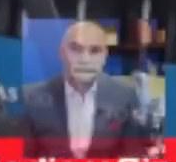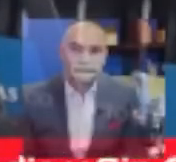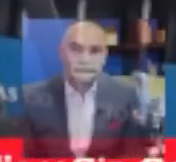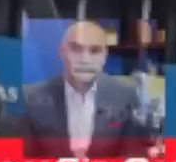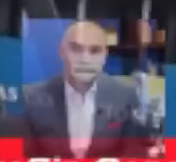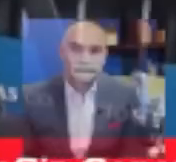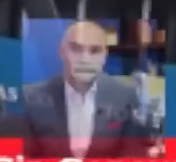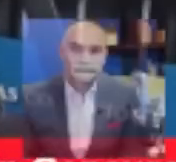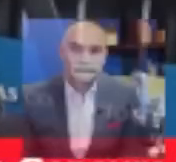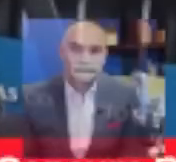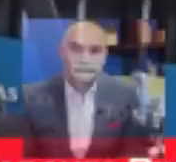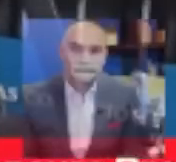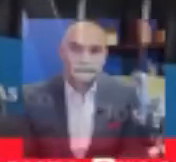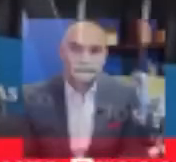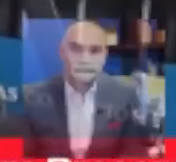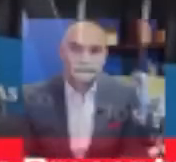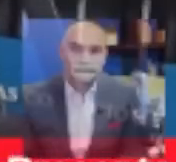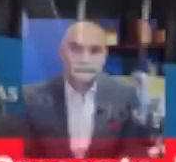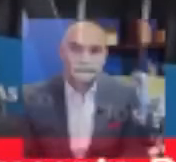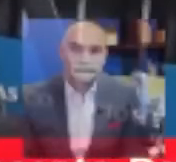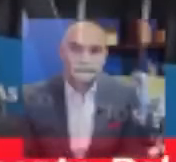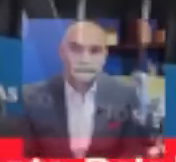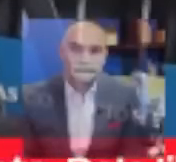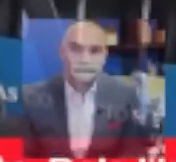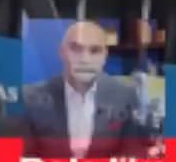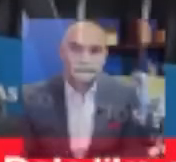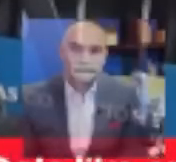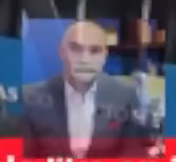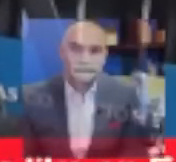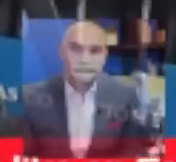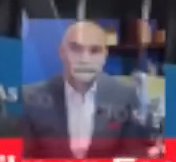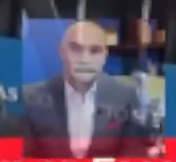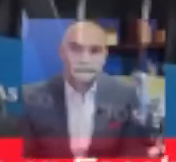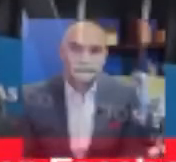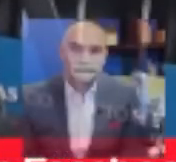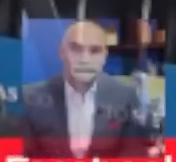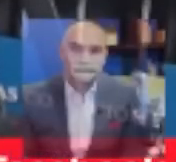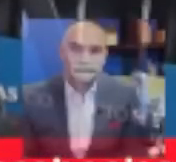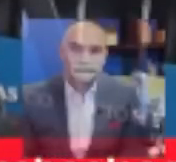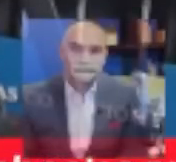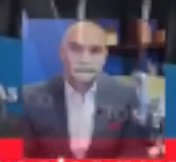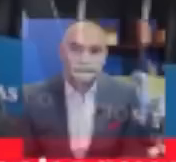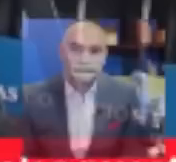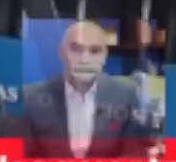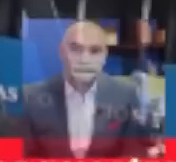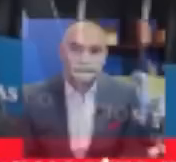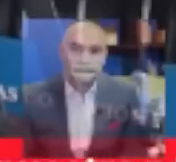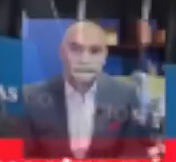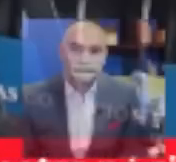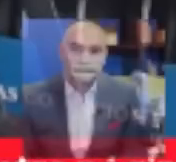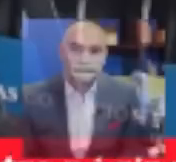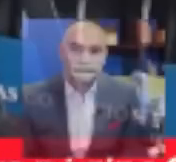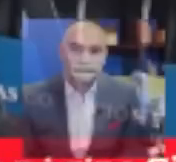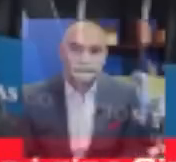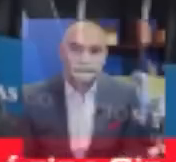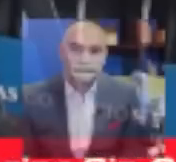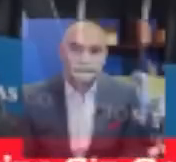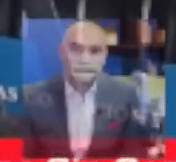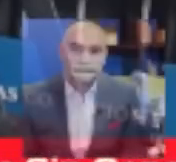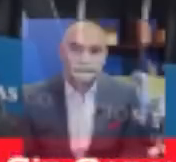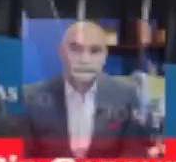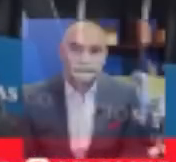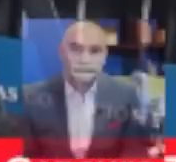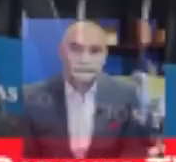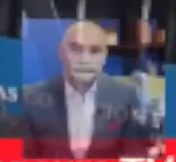mensajes intimidatorios pero no quería no quería que se tomara de esa manera pero sí